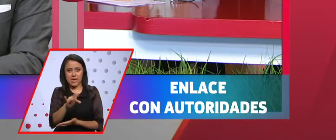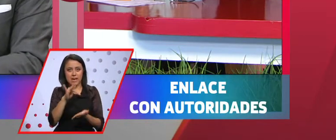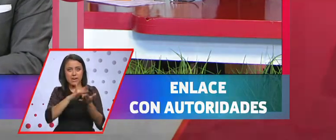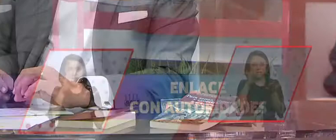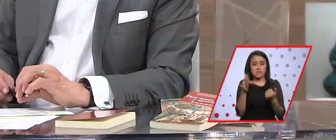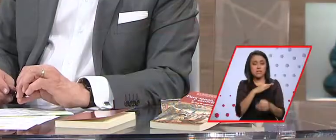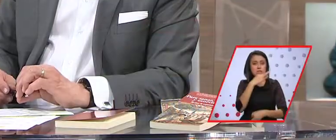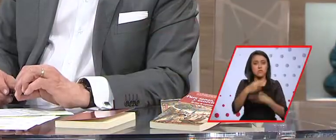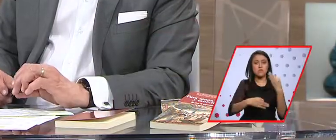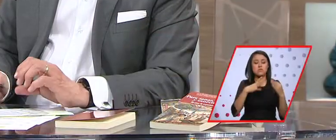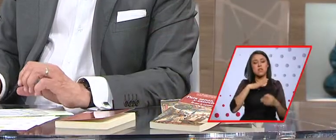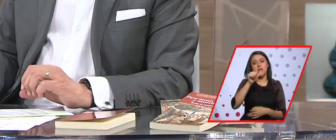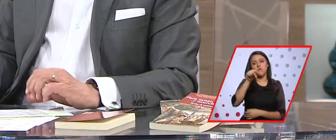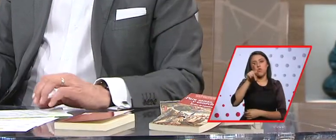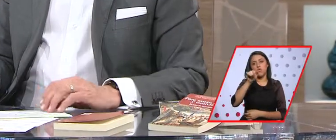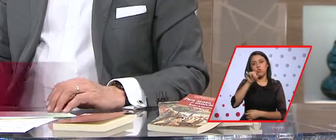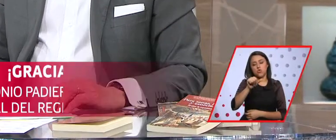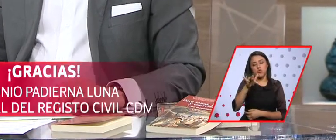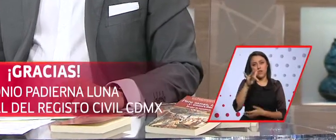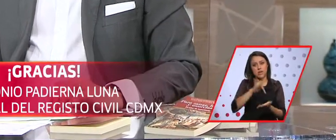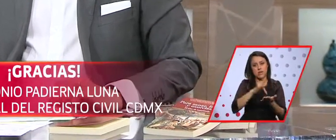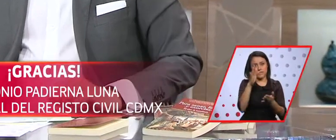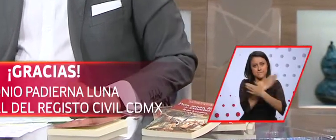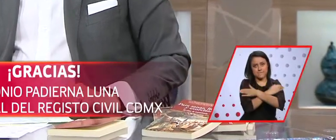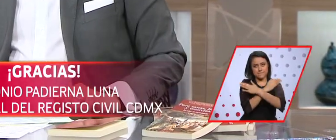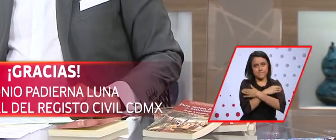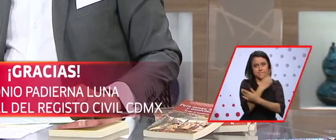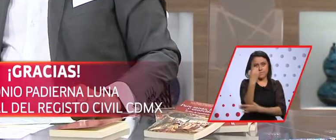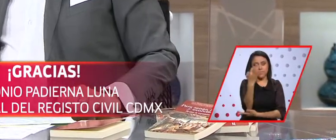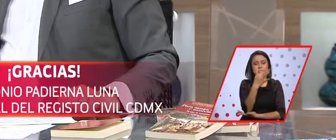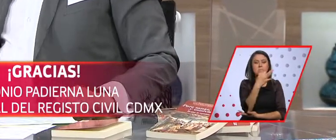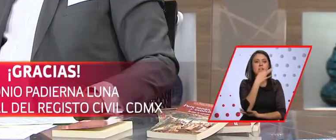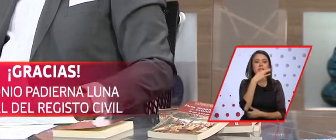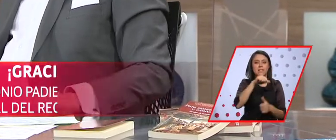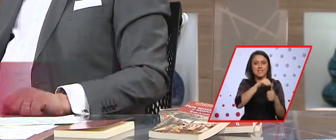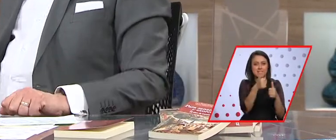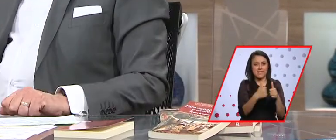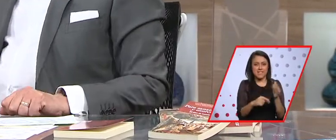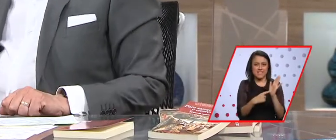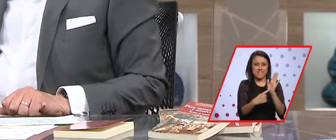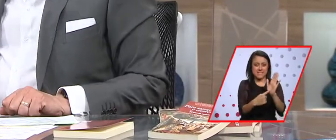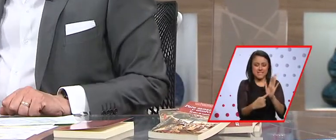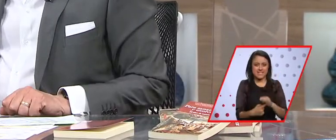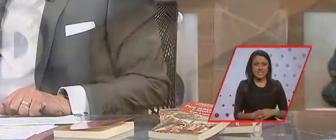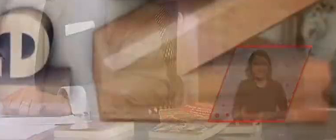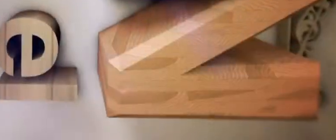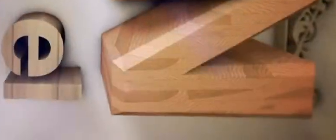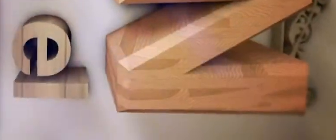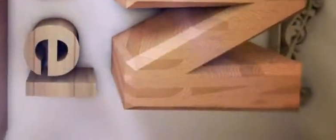Un placer. Gracias a todo el padre, te mando un abrazo muy gentil. Vamos un minutito, ¿no? Y que sea con el arte.